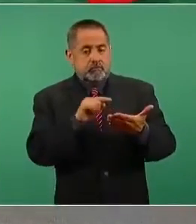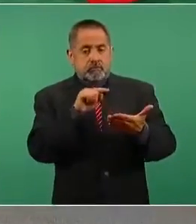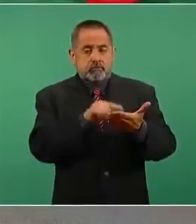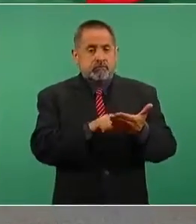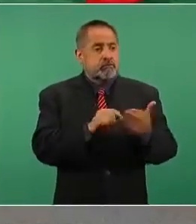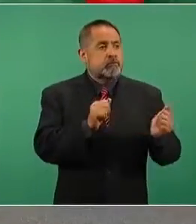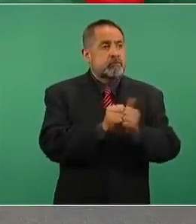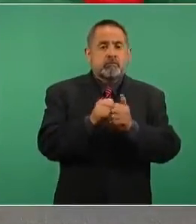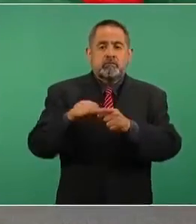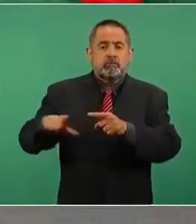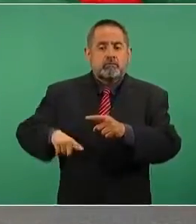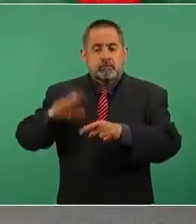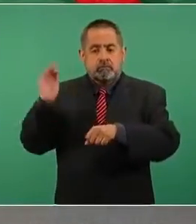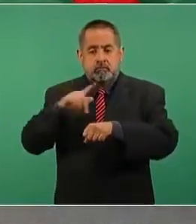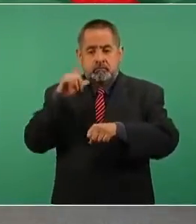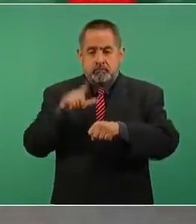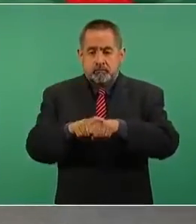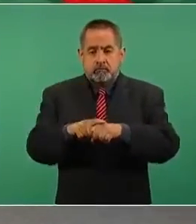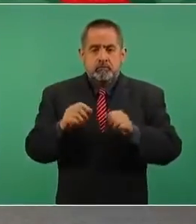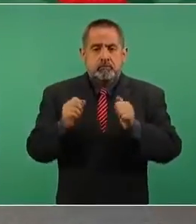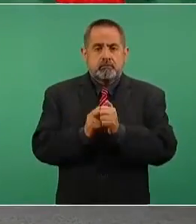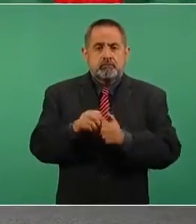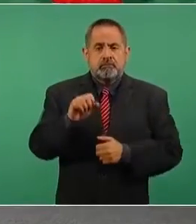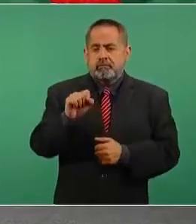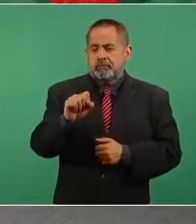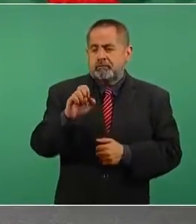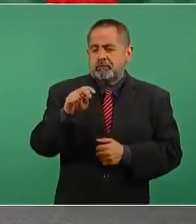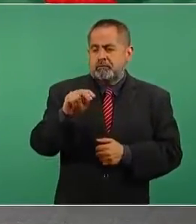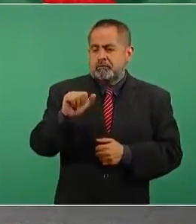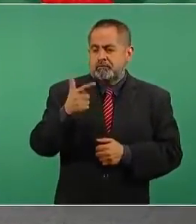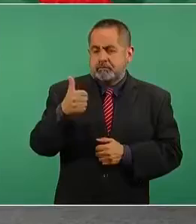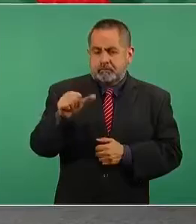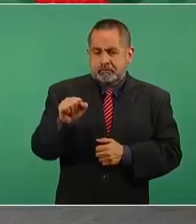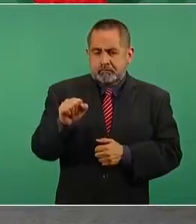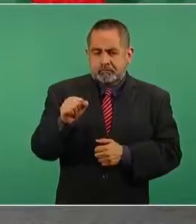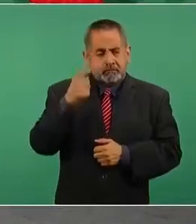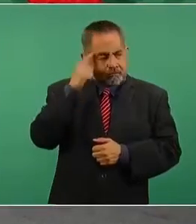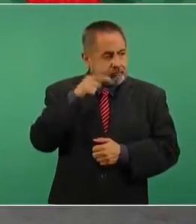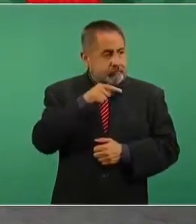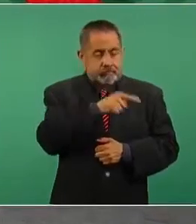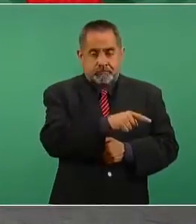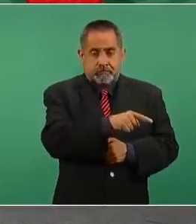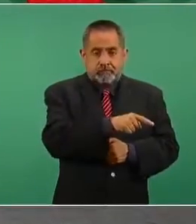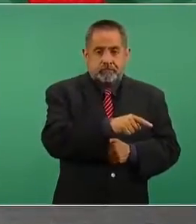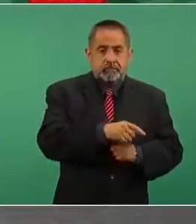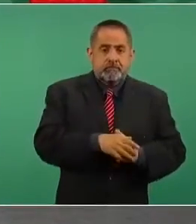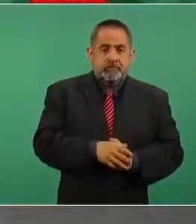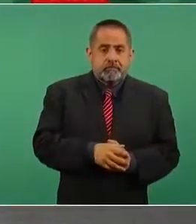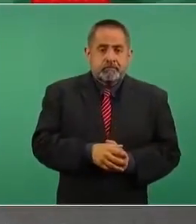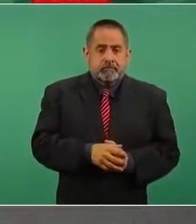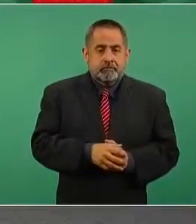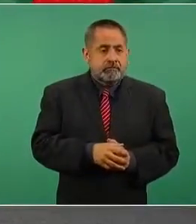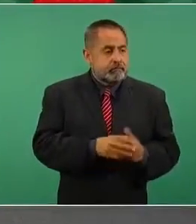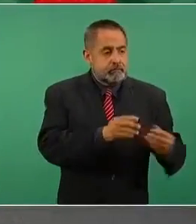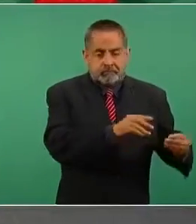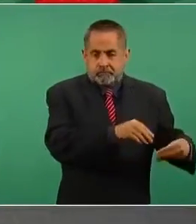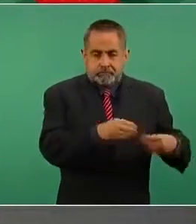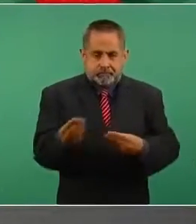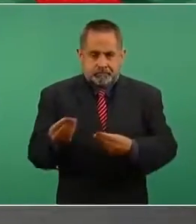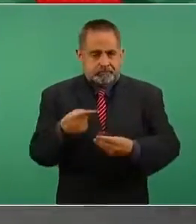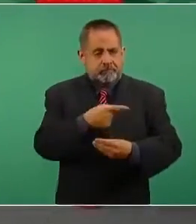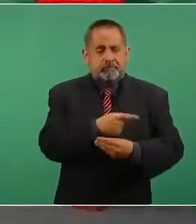con el gobierno federal, con Senagas, para el abasto de gas natural.